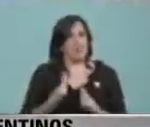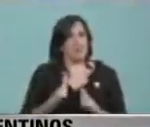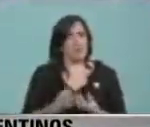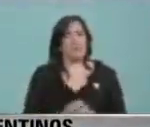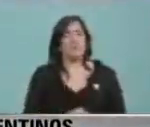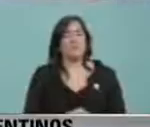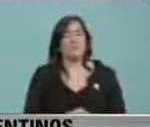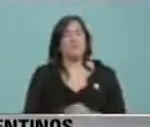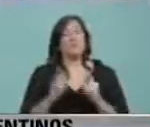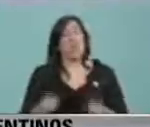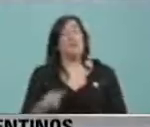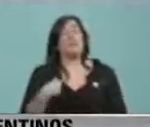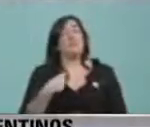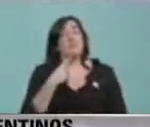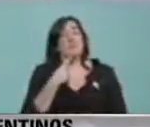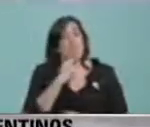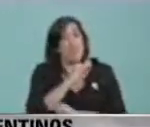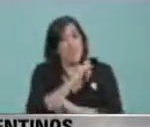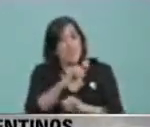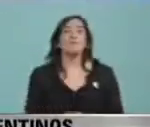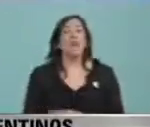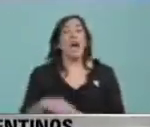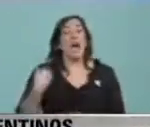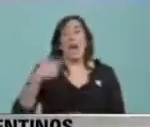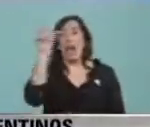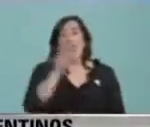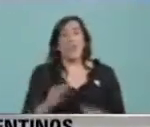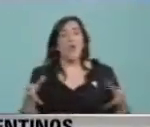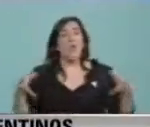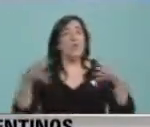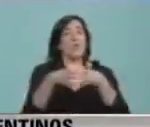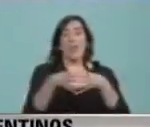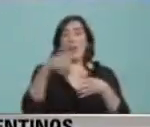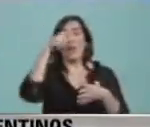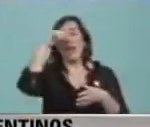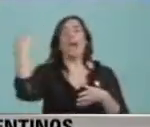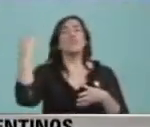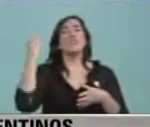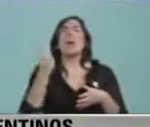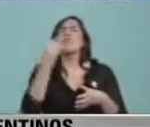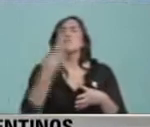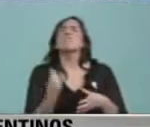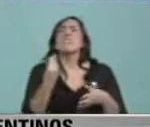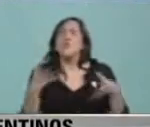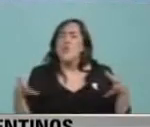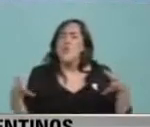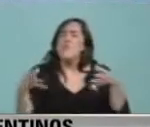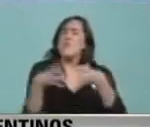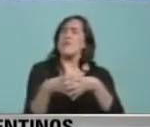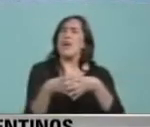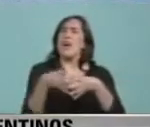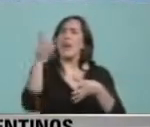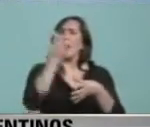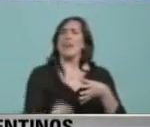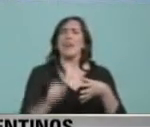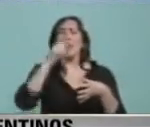esfuerzo sigue incluyendo. En la unidad nacional, entendida no como el estar